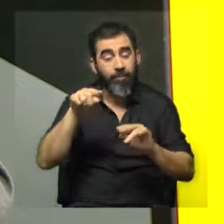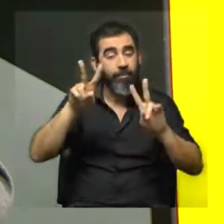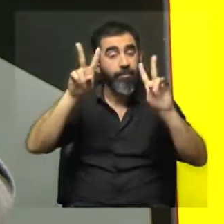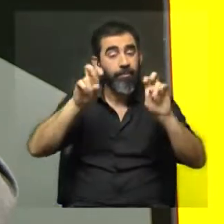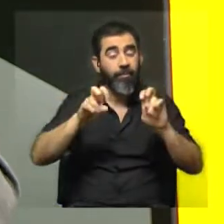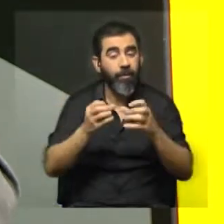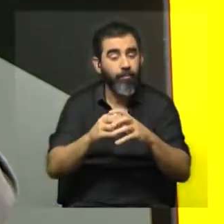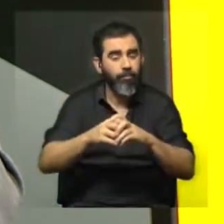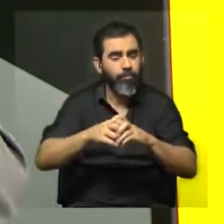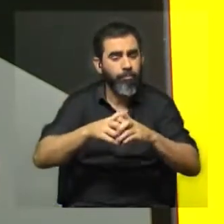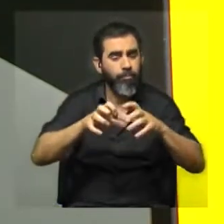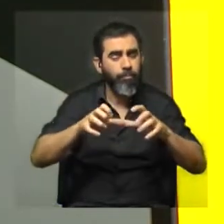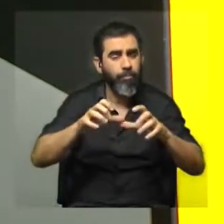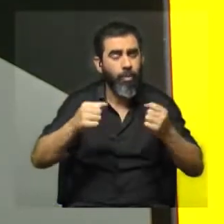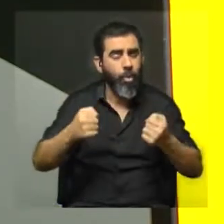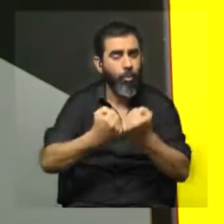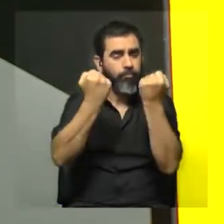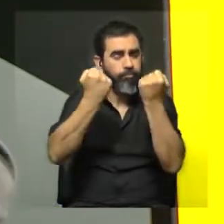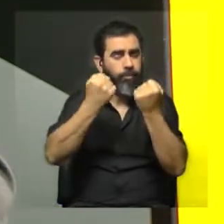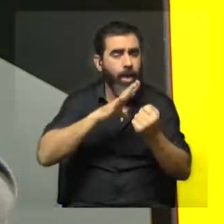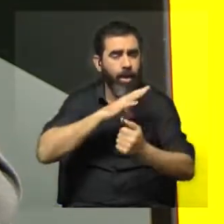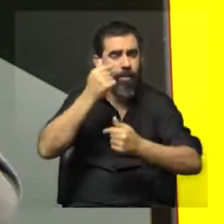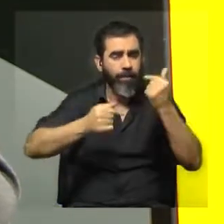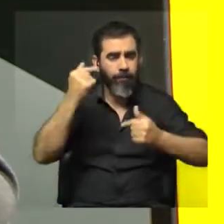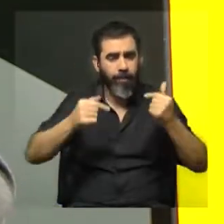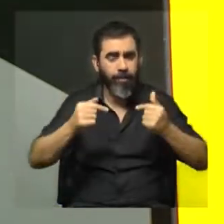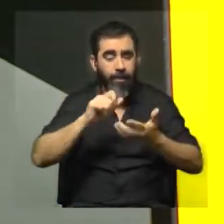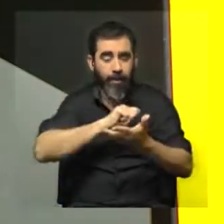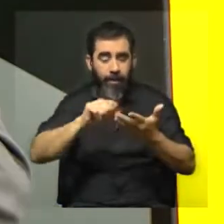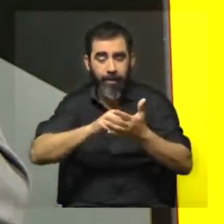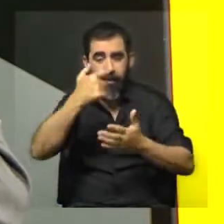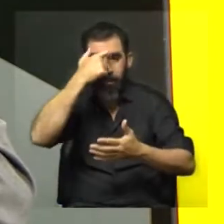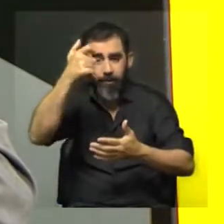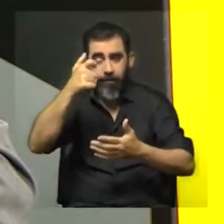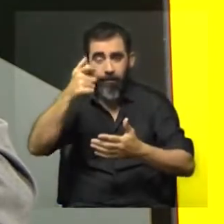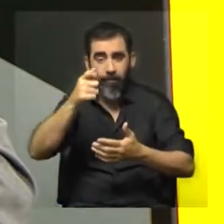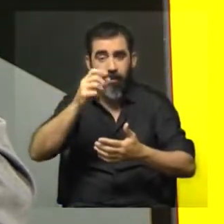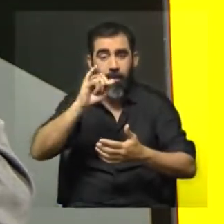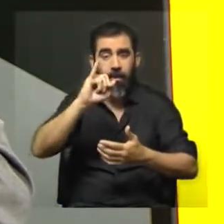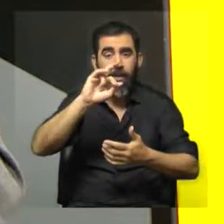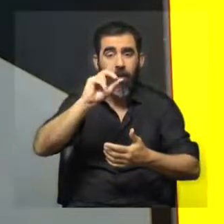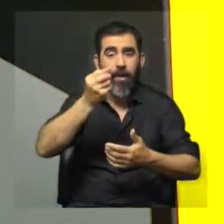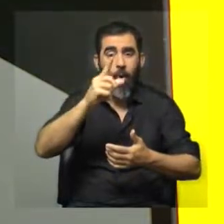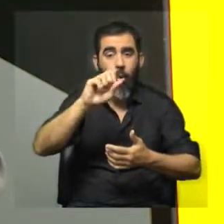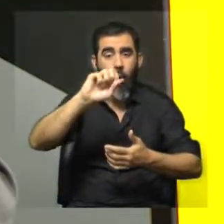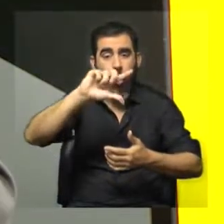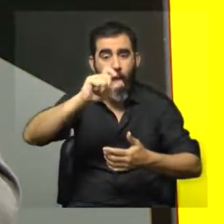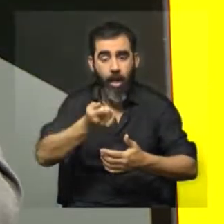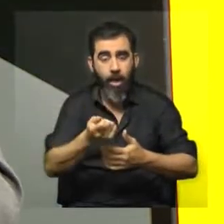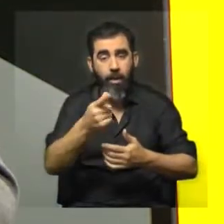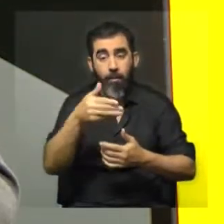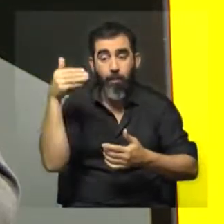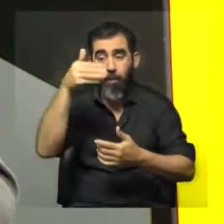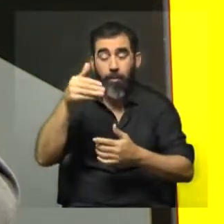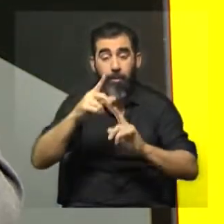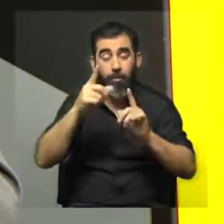de los fermentos, de golpe te empiezan a aparecer, ¿no? Una introducción escrita por un científico como Gregorio Iraola, una participación como la de estos